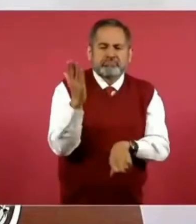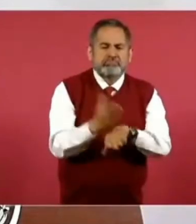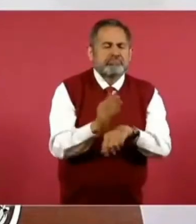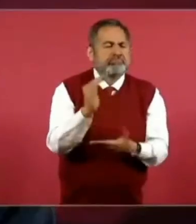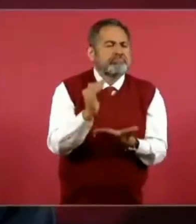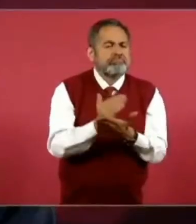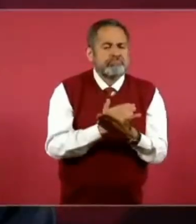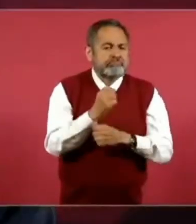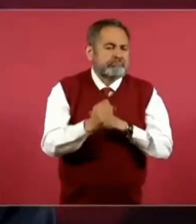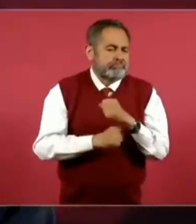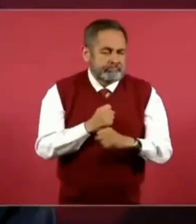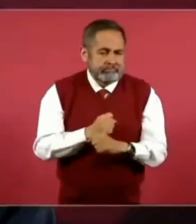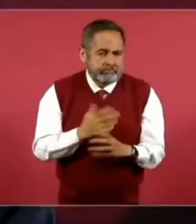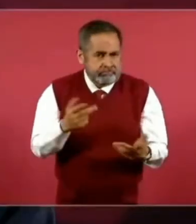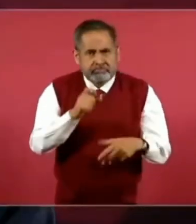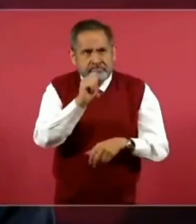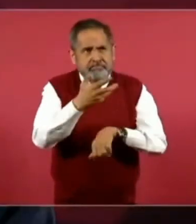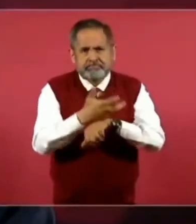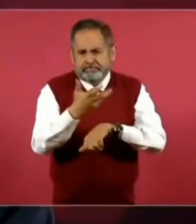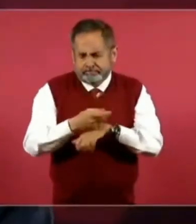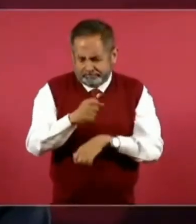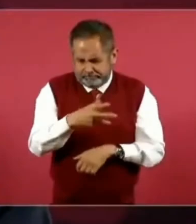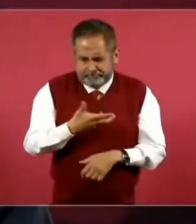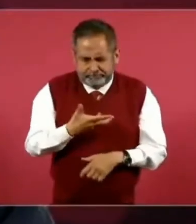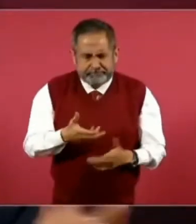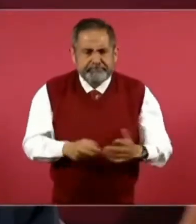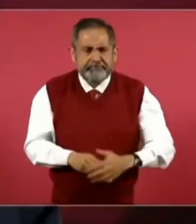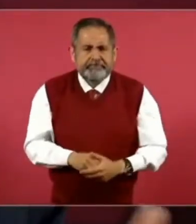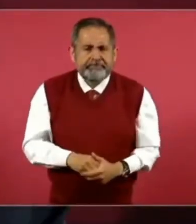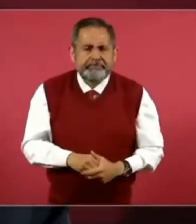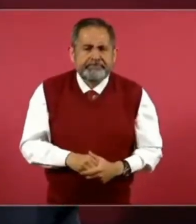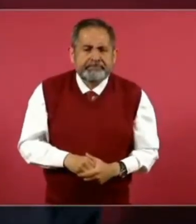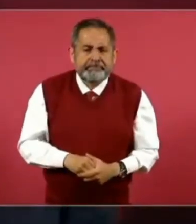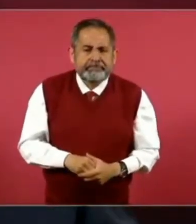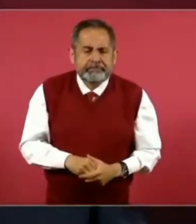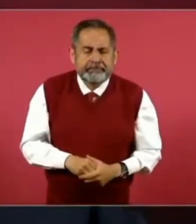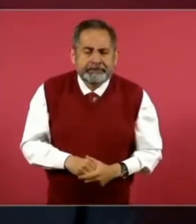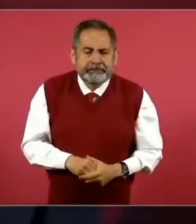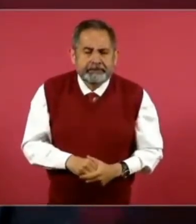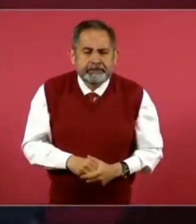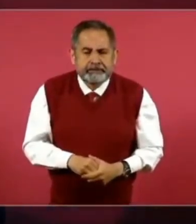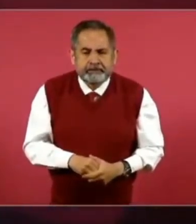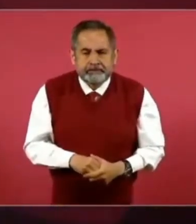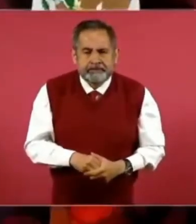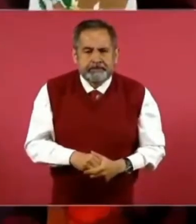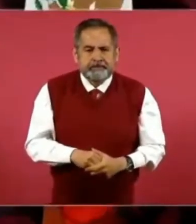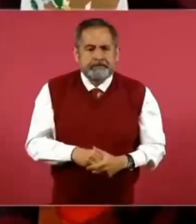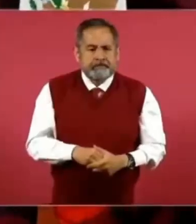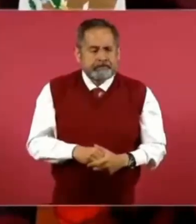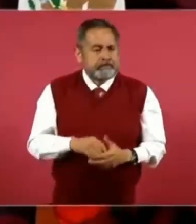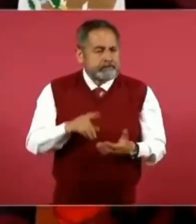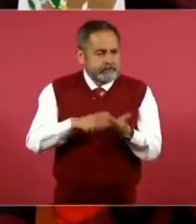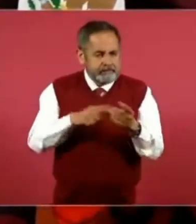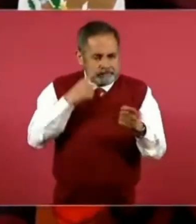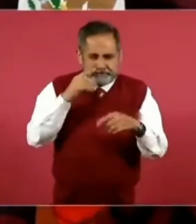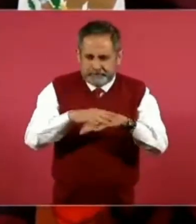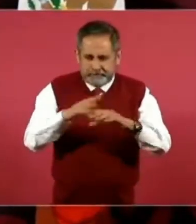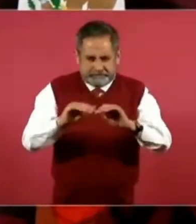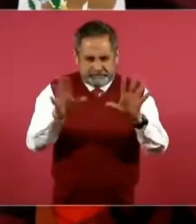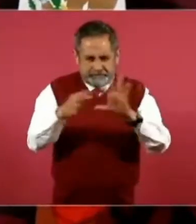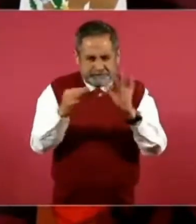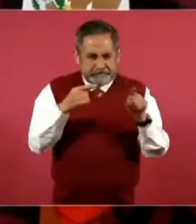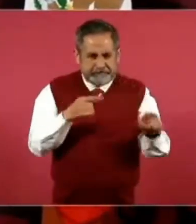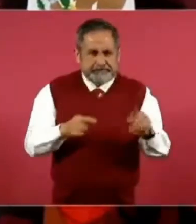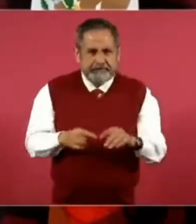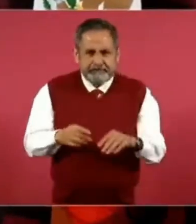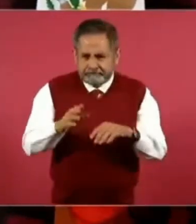porque de lo que ha quedado en claro, vamos